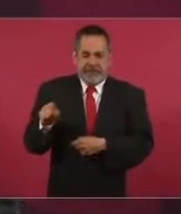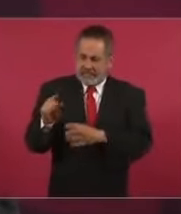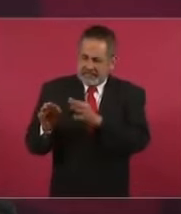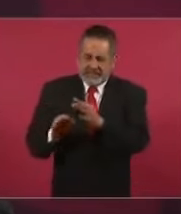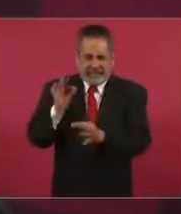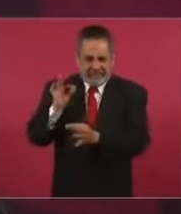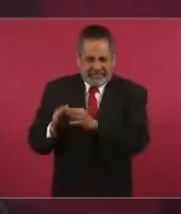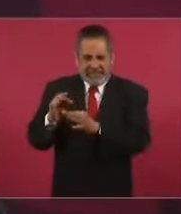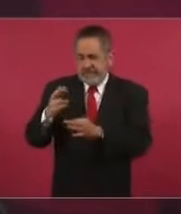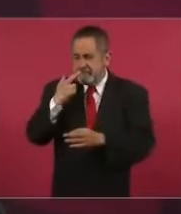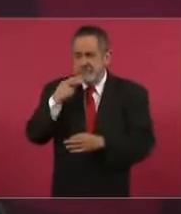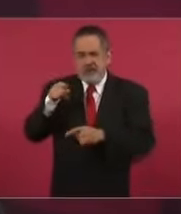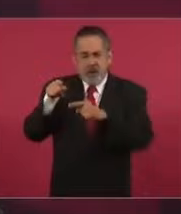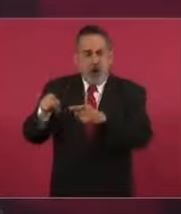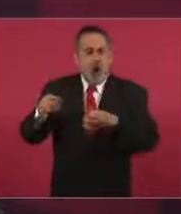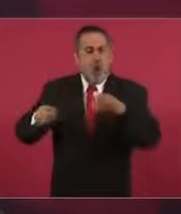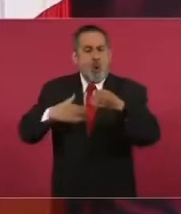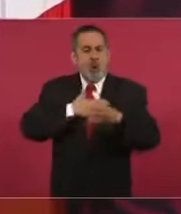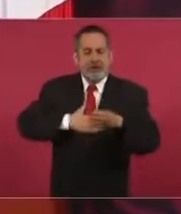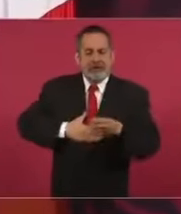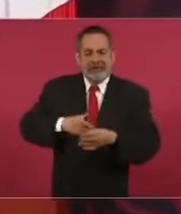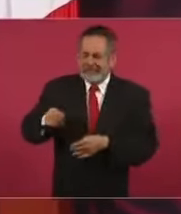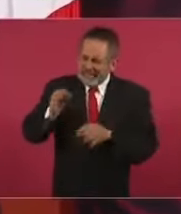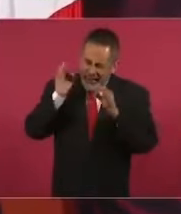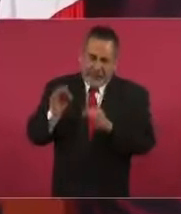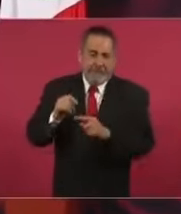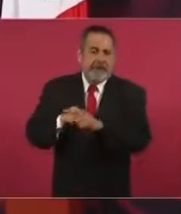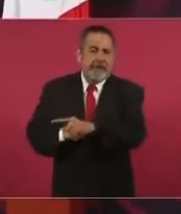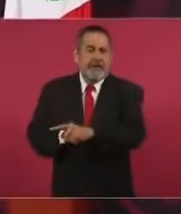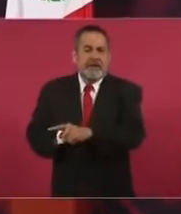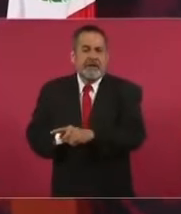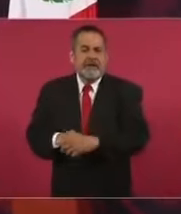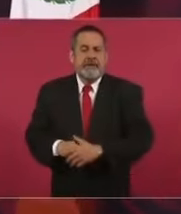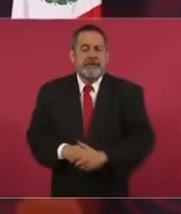auténtica impartidora de justicia.